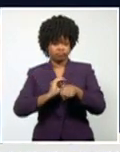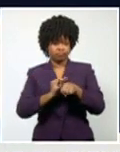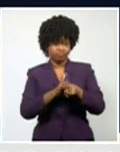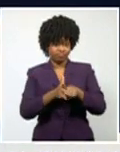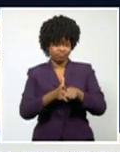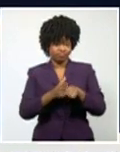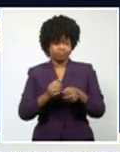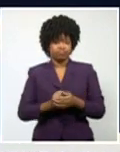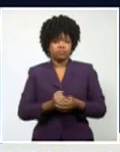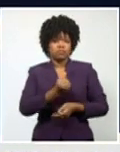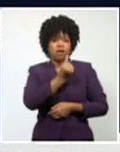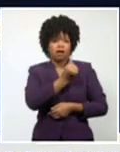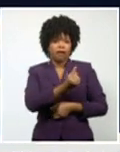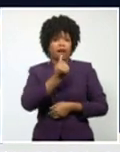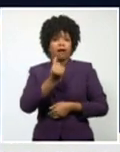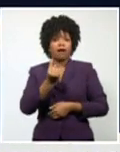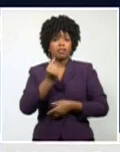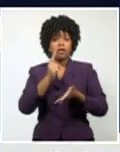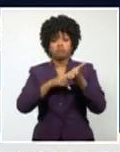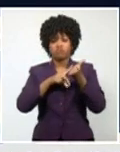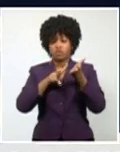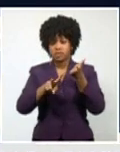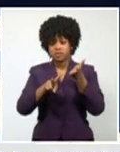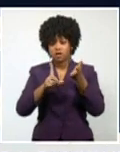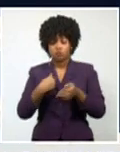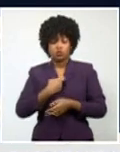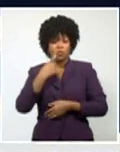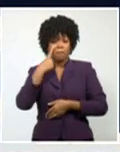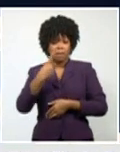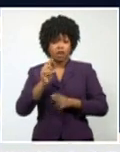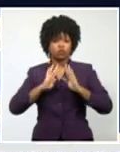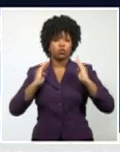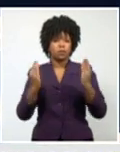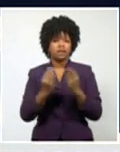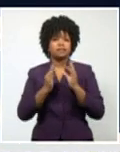por cada una de las provincias, cuando vemos el acumulado, siempre lo explicamos,